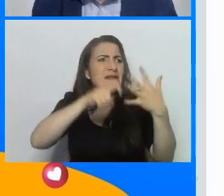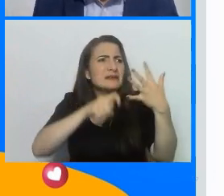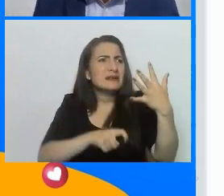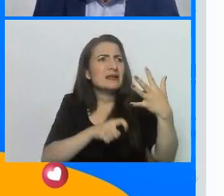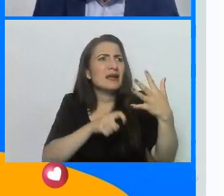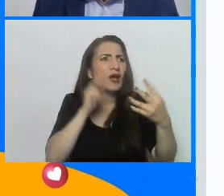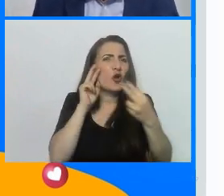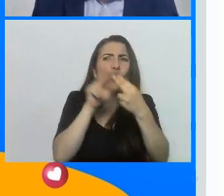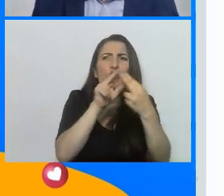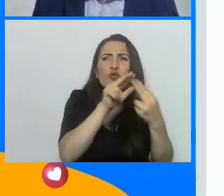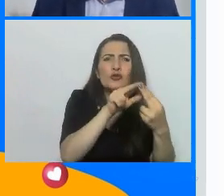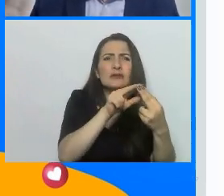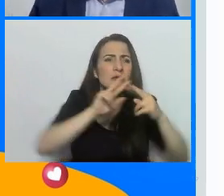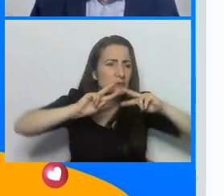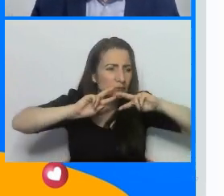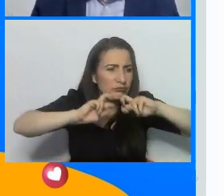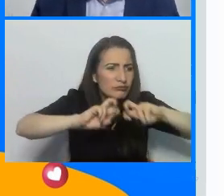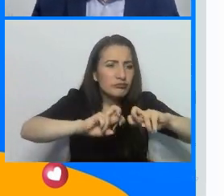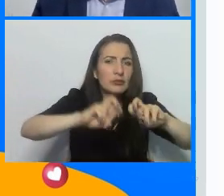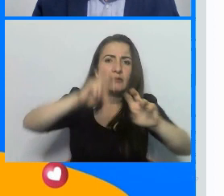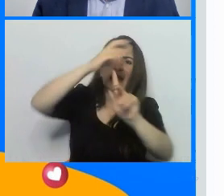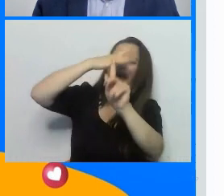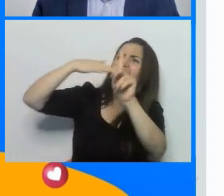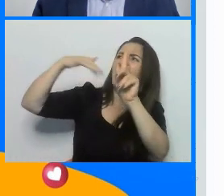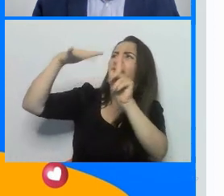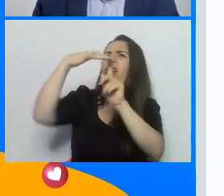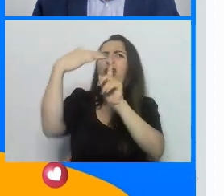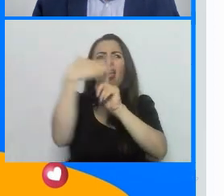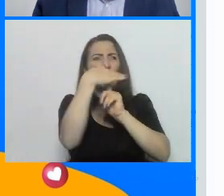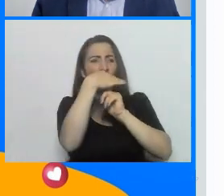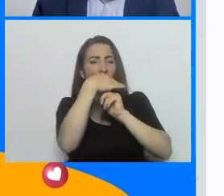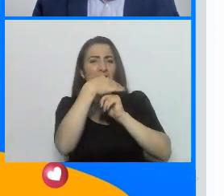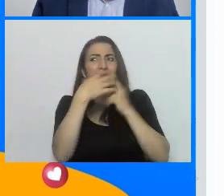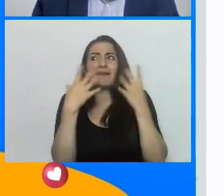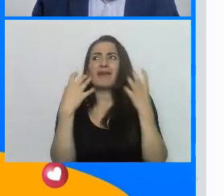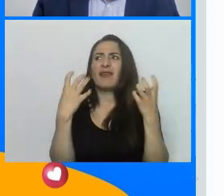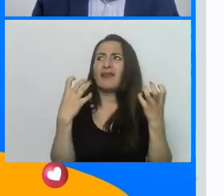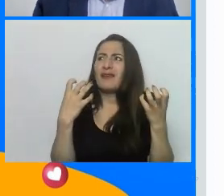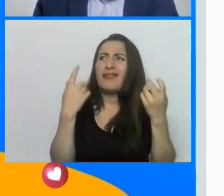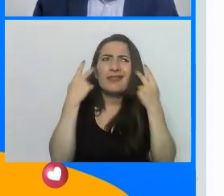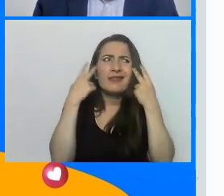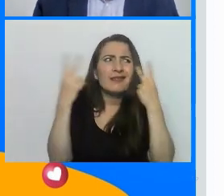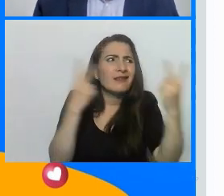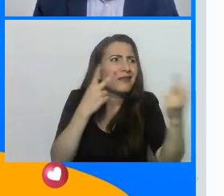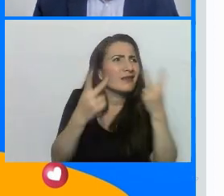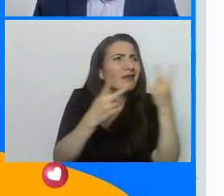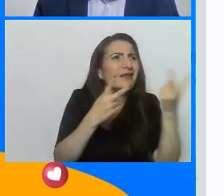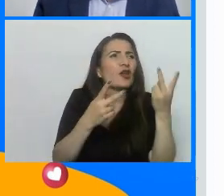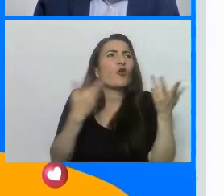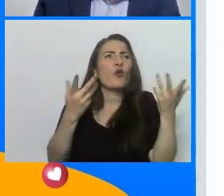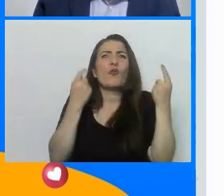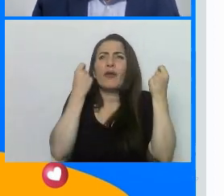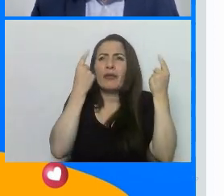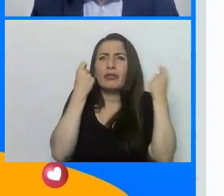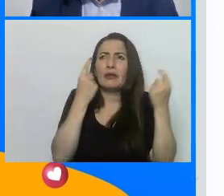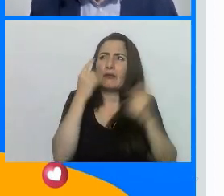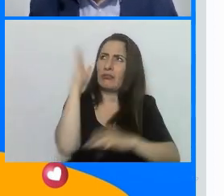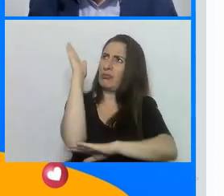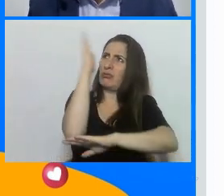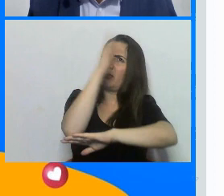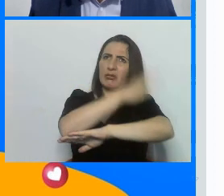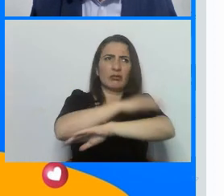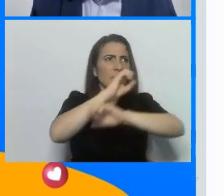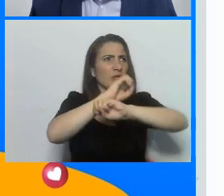nuestro alrededor, ¿sí? Nosotros lo conocemos, pero hay que realmente entender qué está pasando, ¿sí? ¿Por qué el día? ¿Por qué